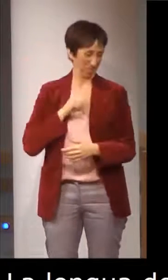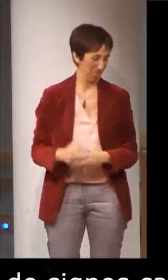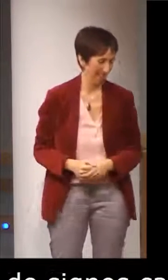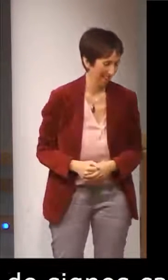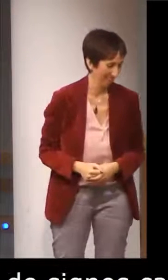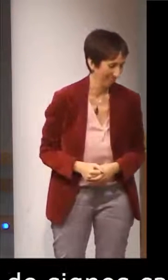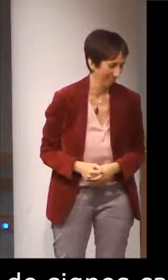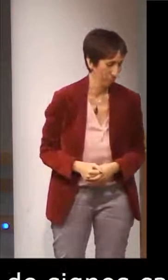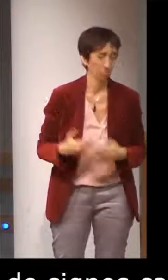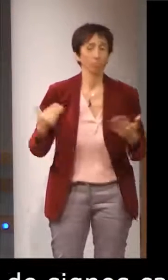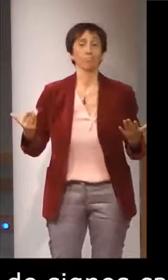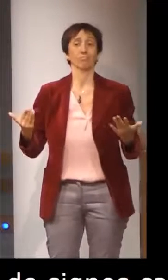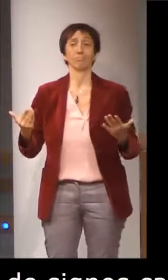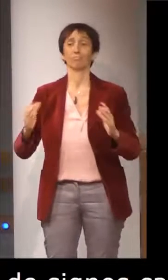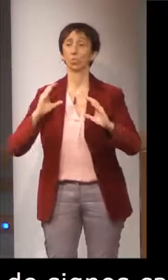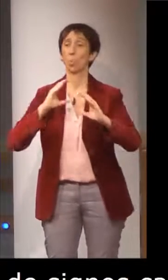sociedad.